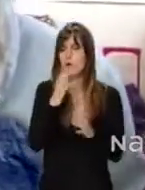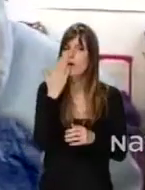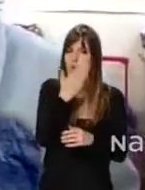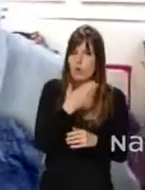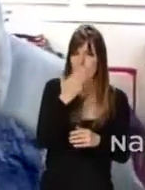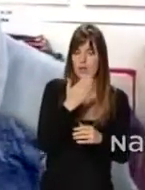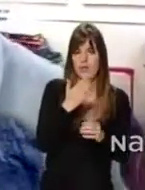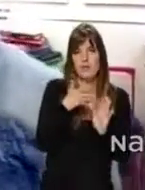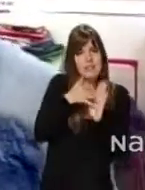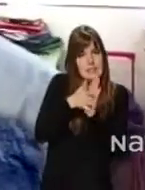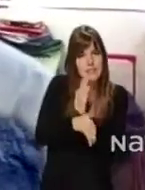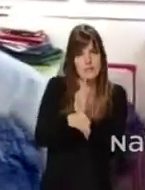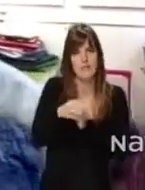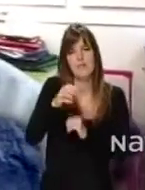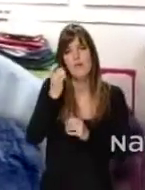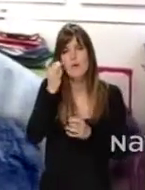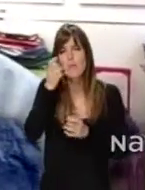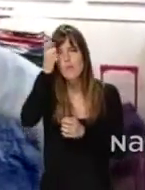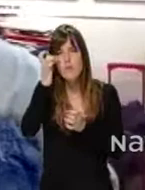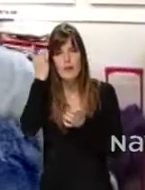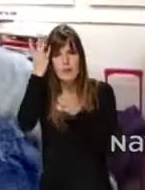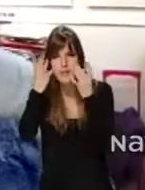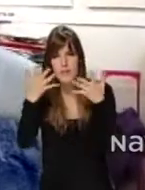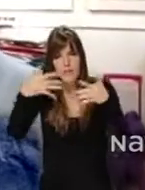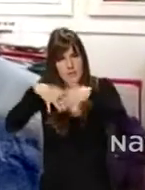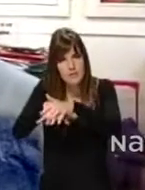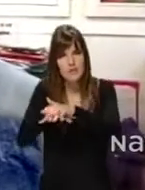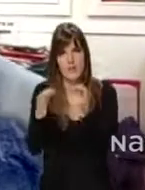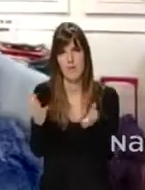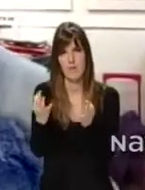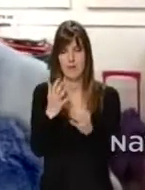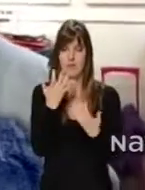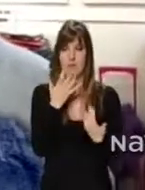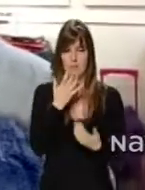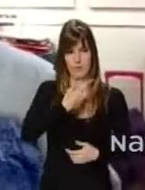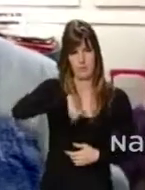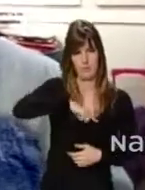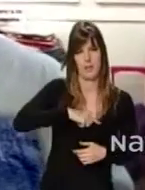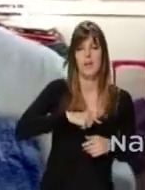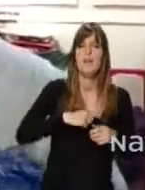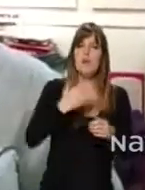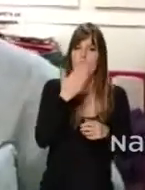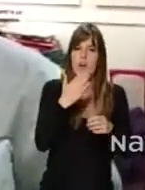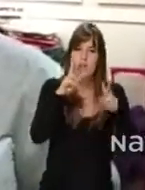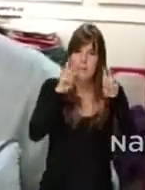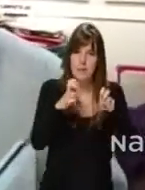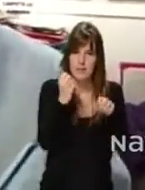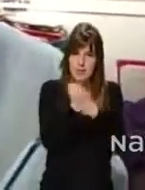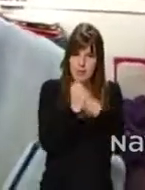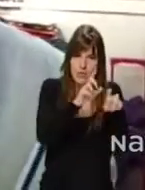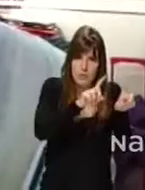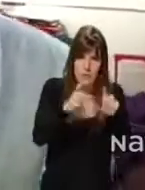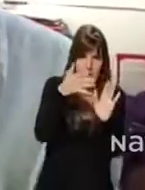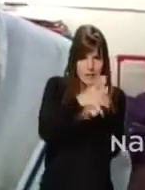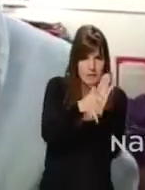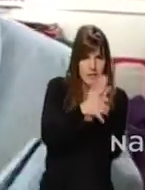algo vivo en el pueblo. Entonces, que lo que desde aquí se trabaje, se haga, pues en el pueblo